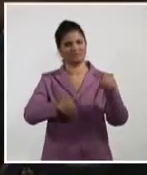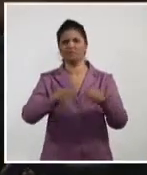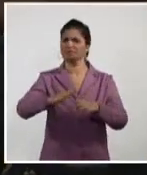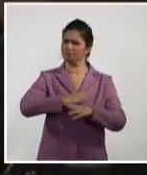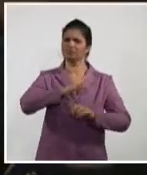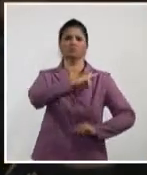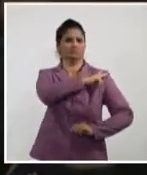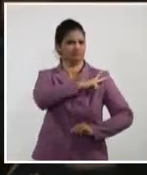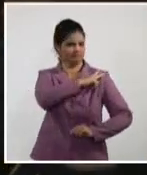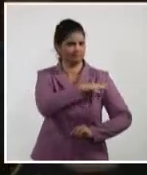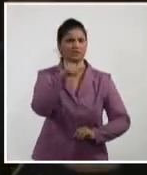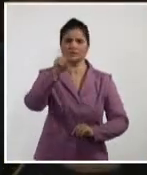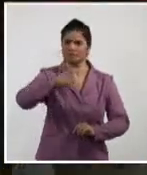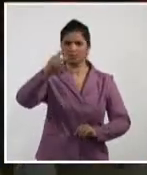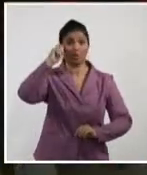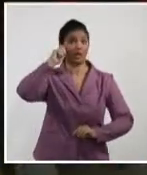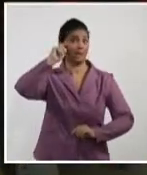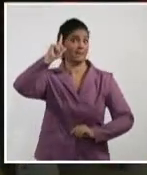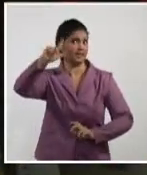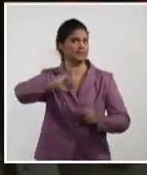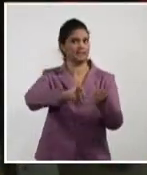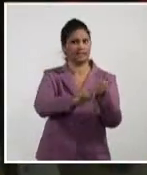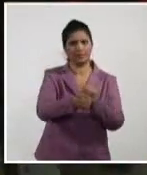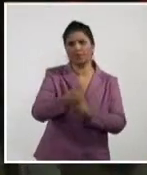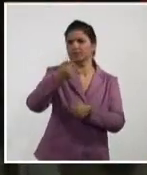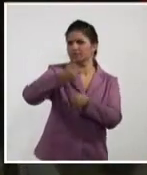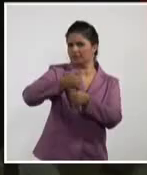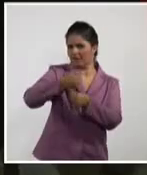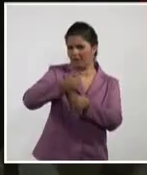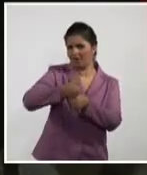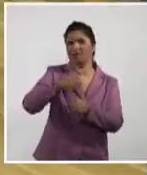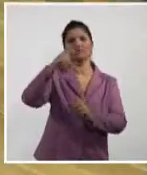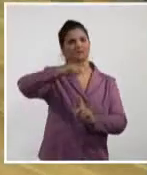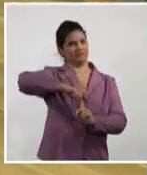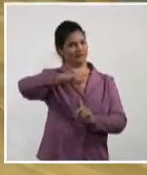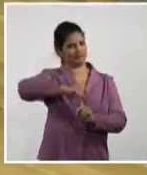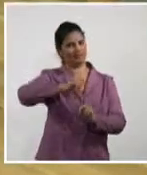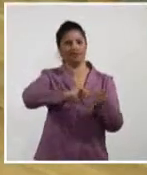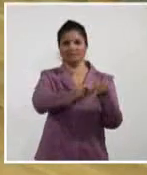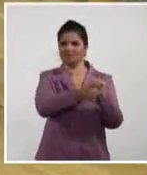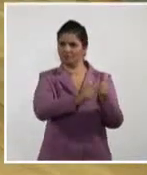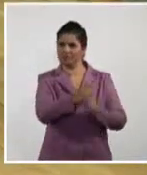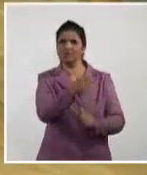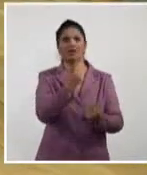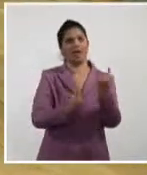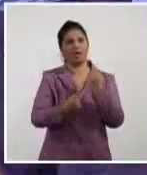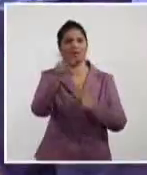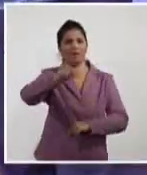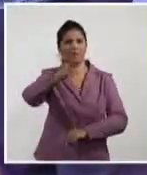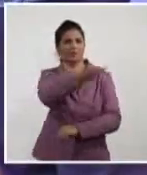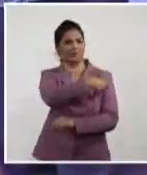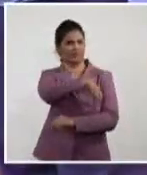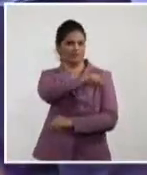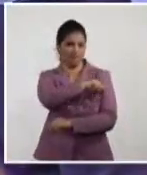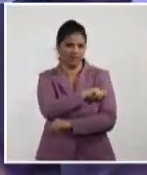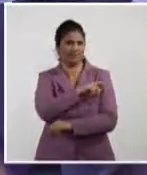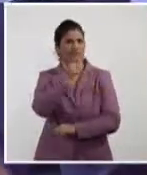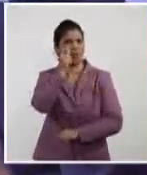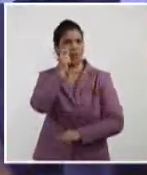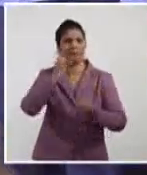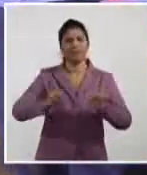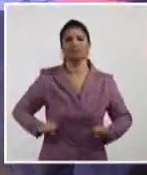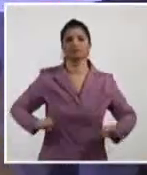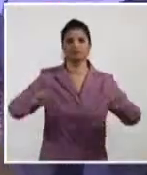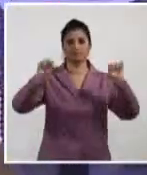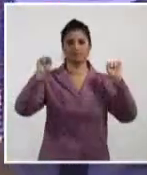además glorias deportivas, trabajadores del sector y una representación del pueblo. La triplista Leyani Pérez y el pesista Arley Calderón